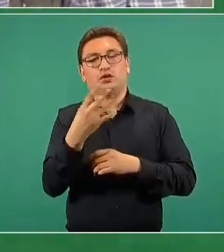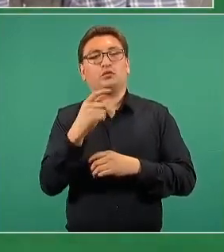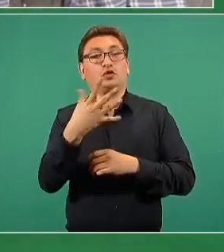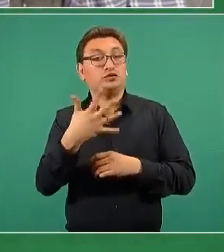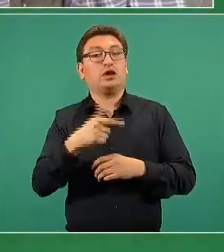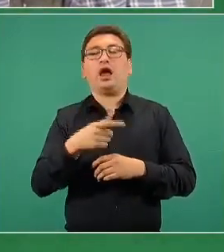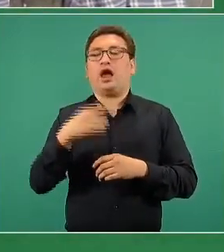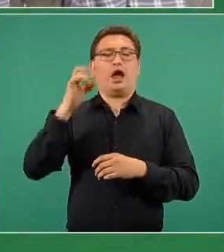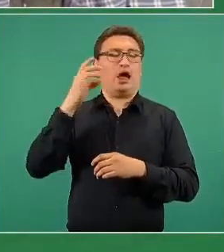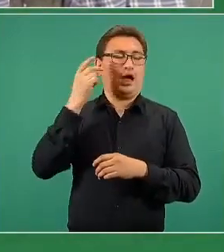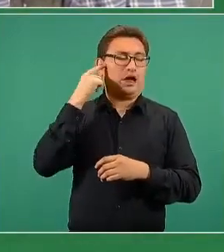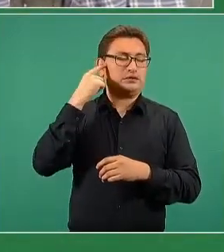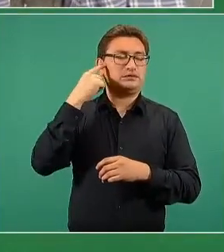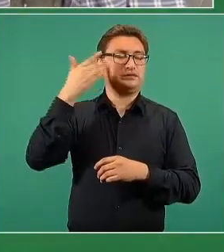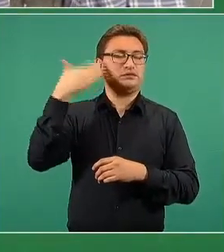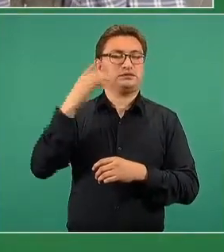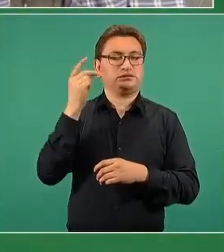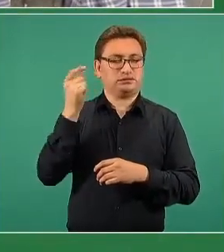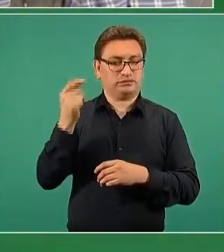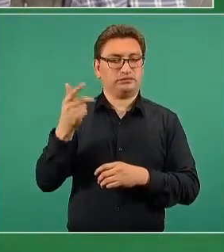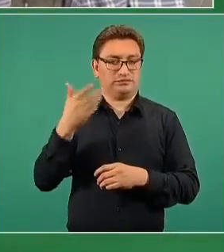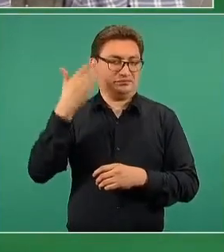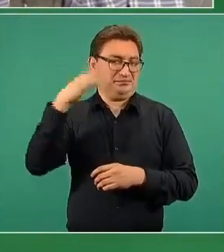B1.1.2.3.4.5, y te va a decir, sí,